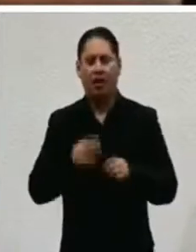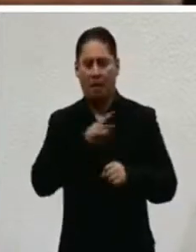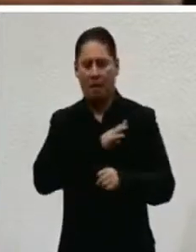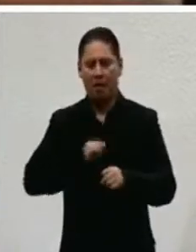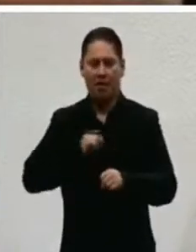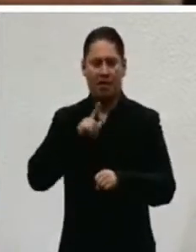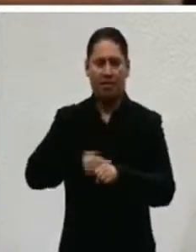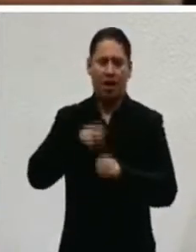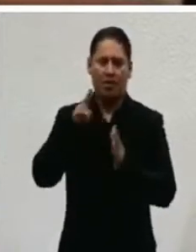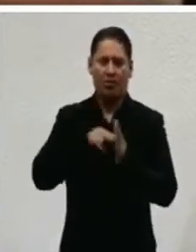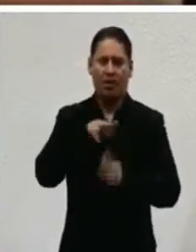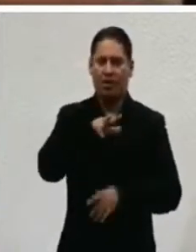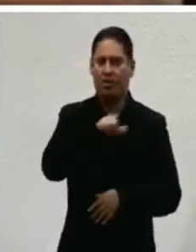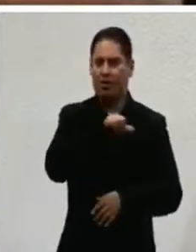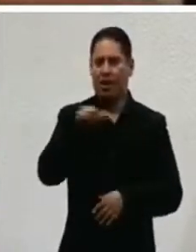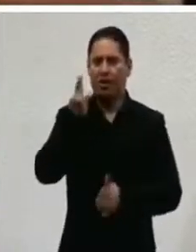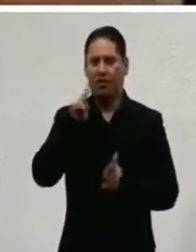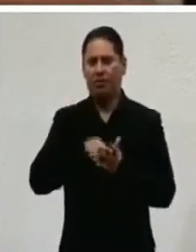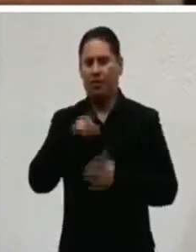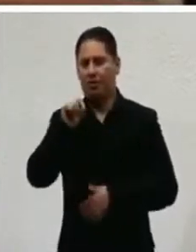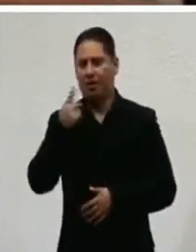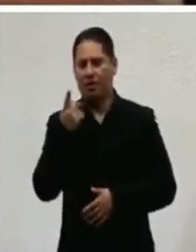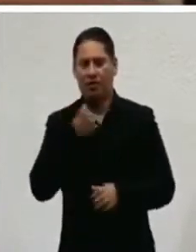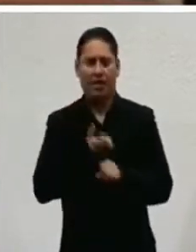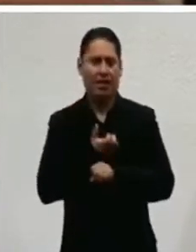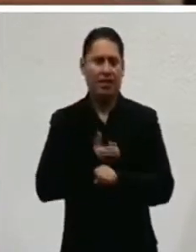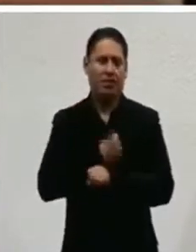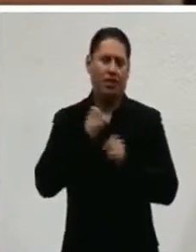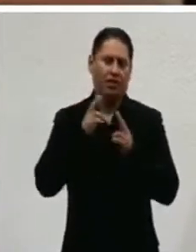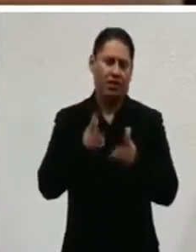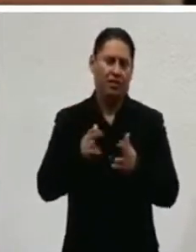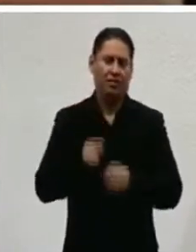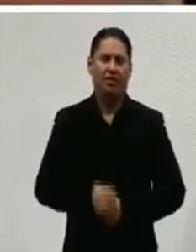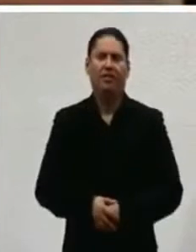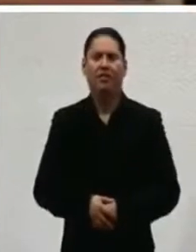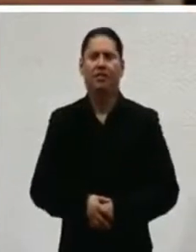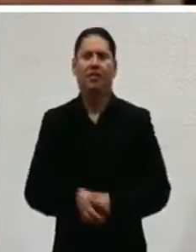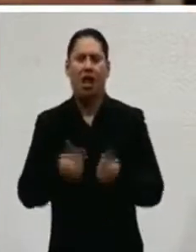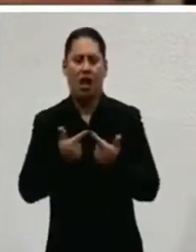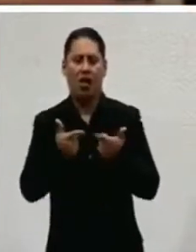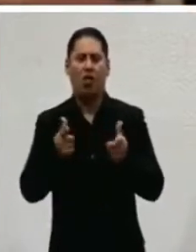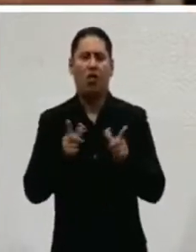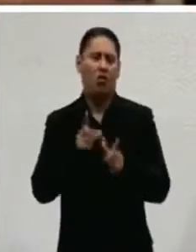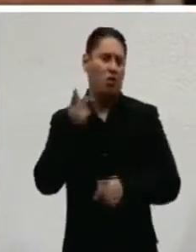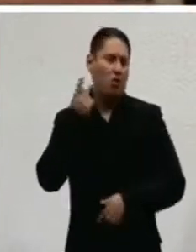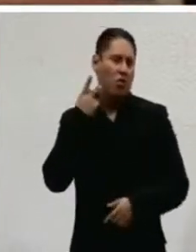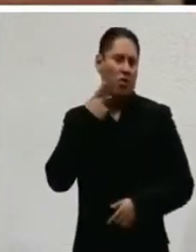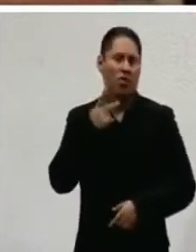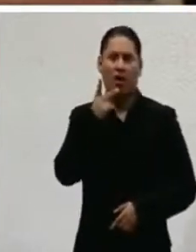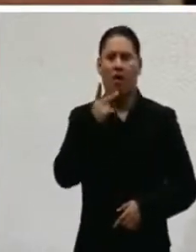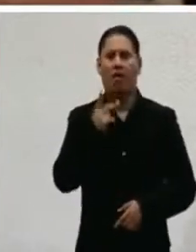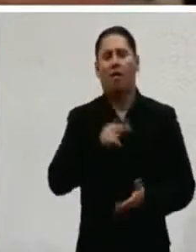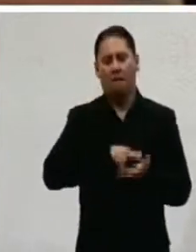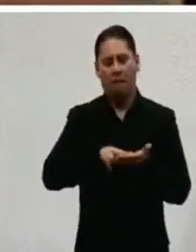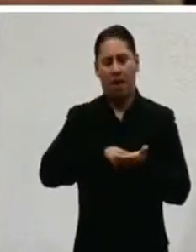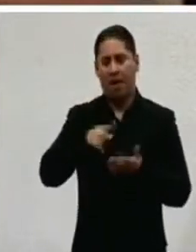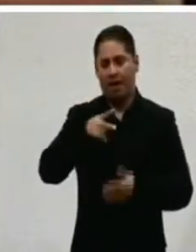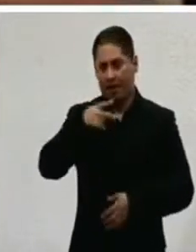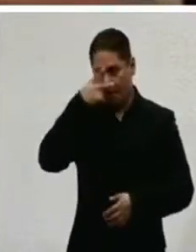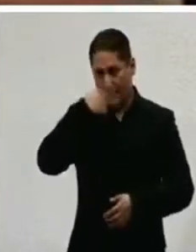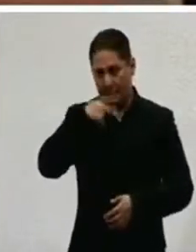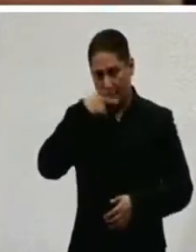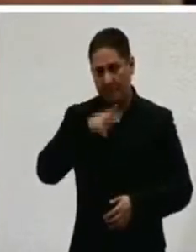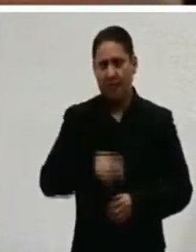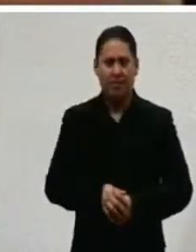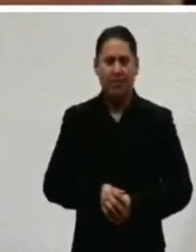municipales 2018-2021 del Estado de Chiapas, al Grupo Parlamentario del Partido Verde Ecologista de México